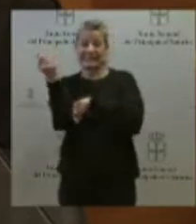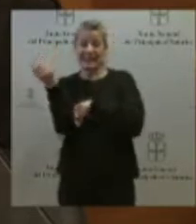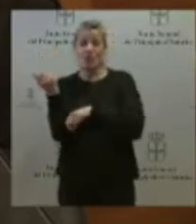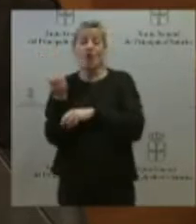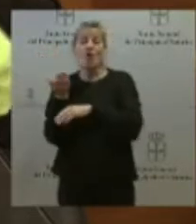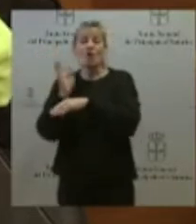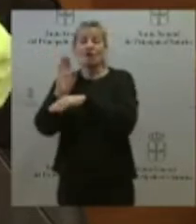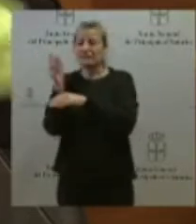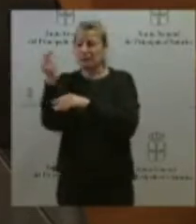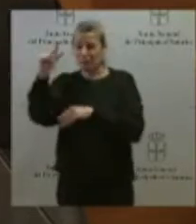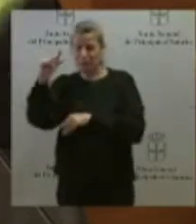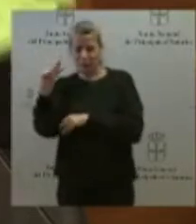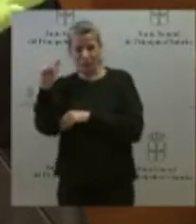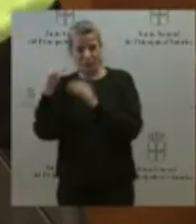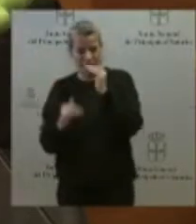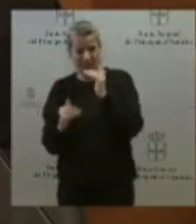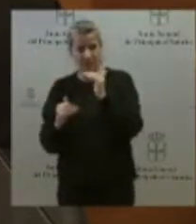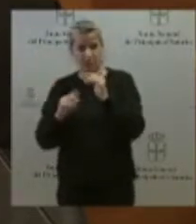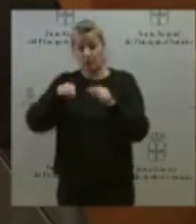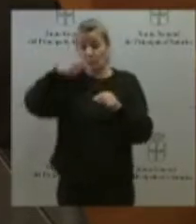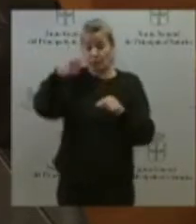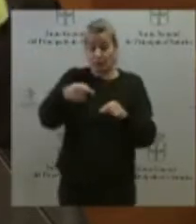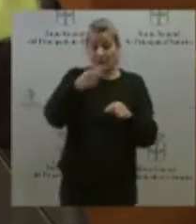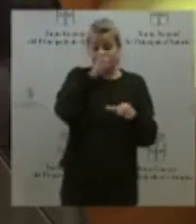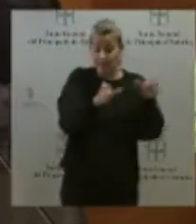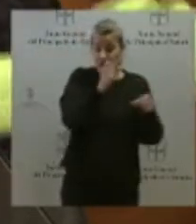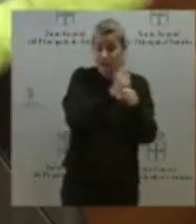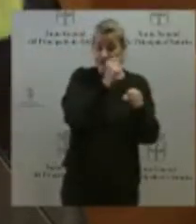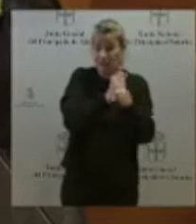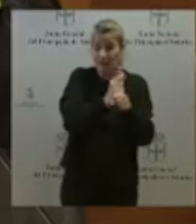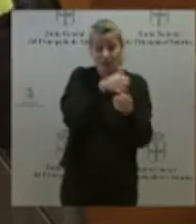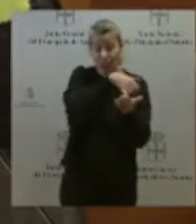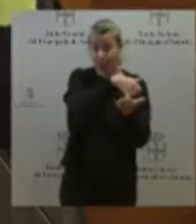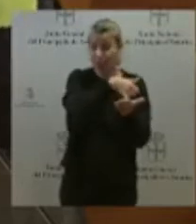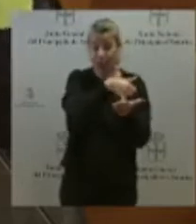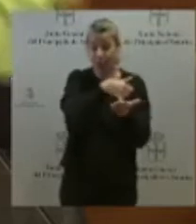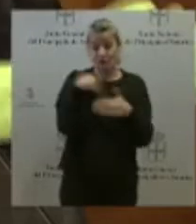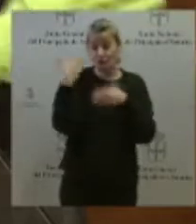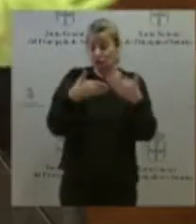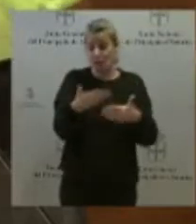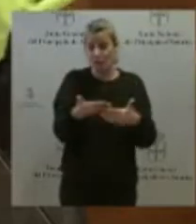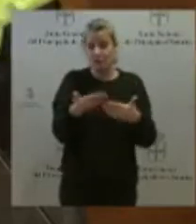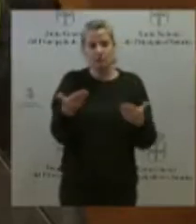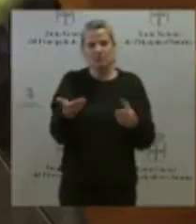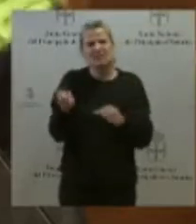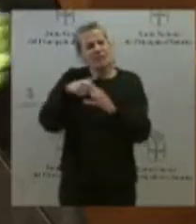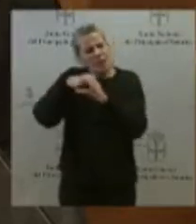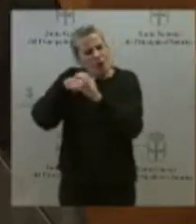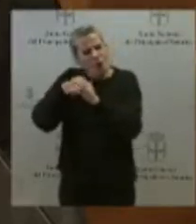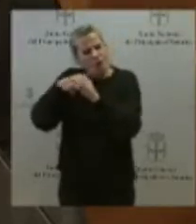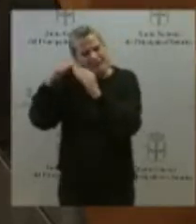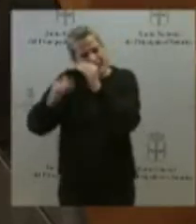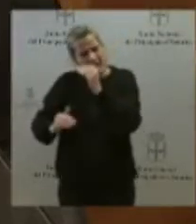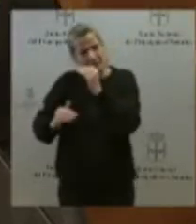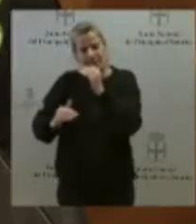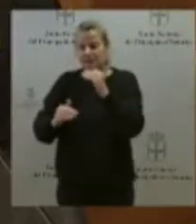precarizan a las trabajadoras. No podemos permitir ofertar a la baja, avalar la precariedad y que eso llegue a las